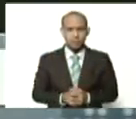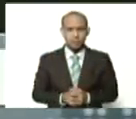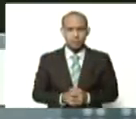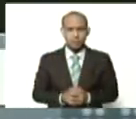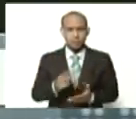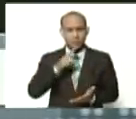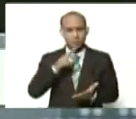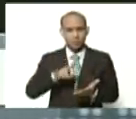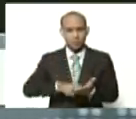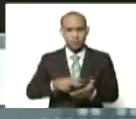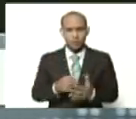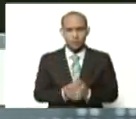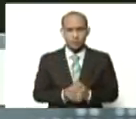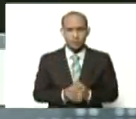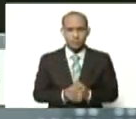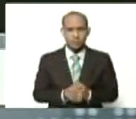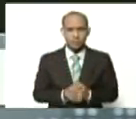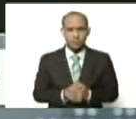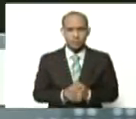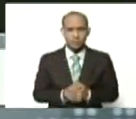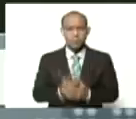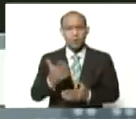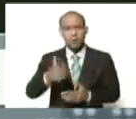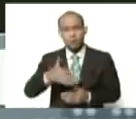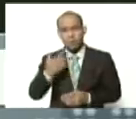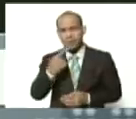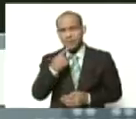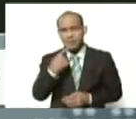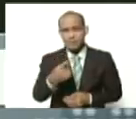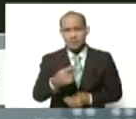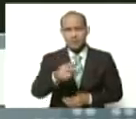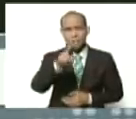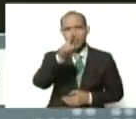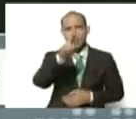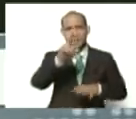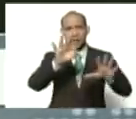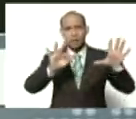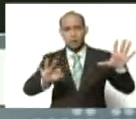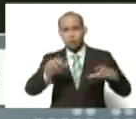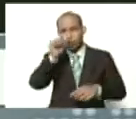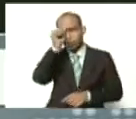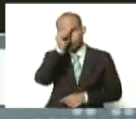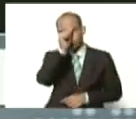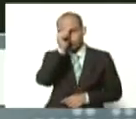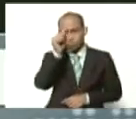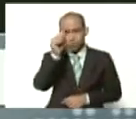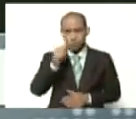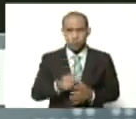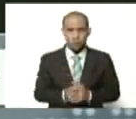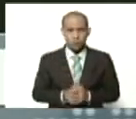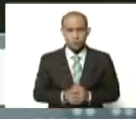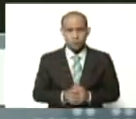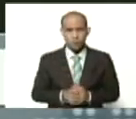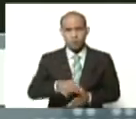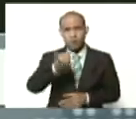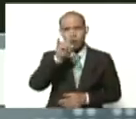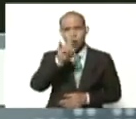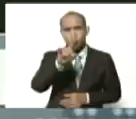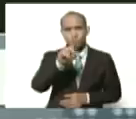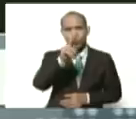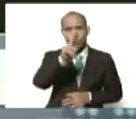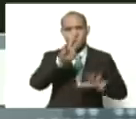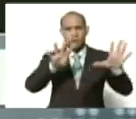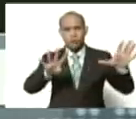¿verdad? Quiere decir que 28 Domingo de Ramos, lunes